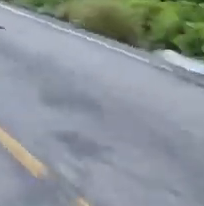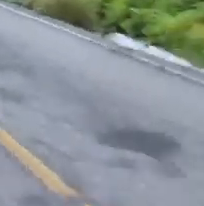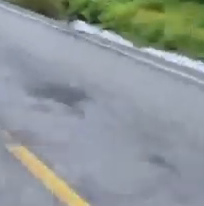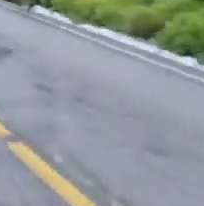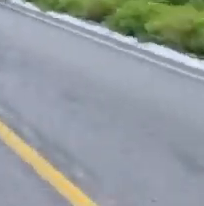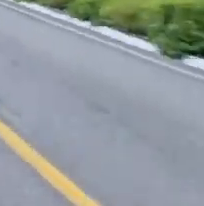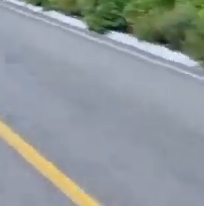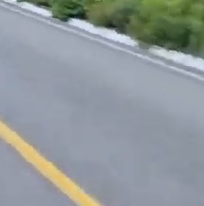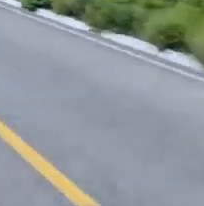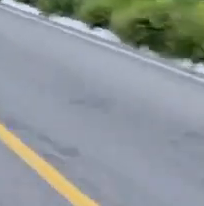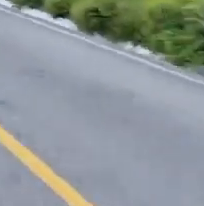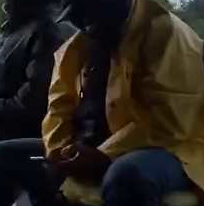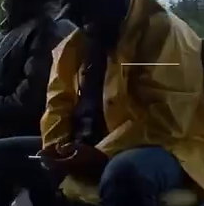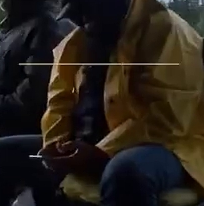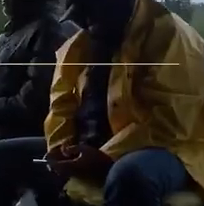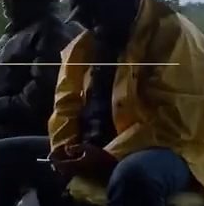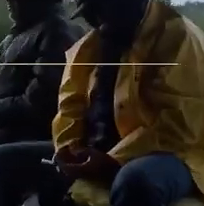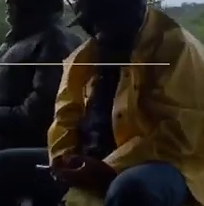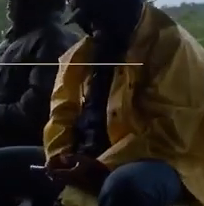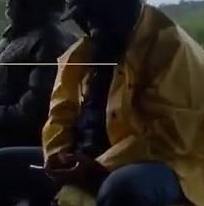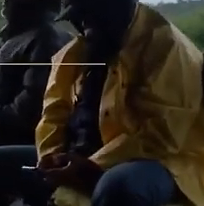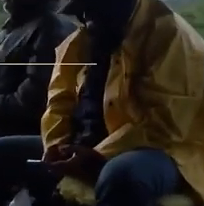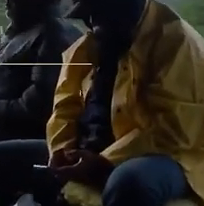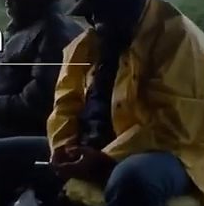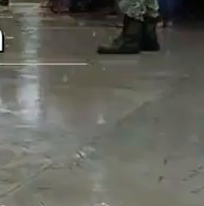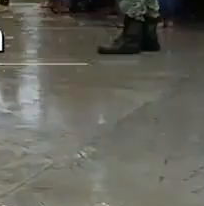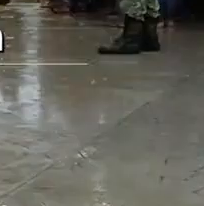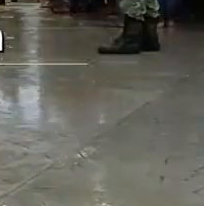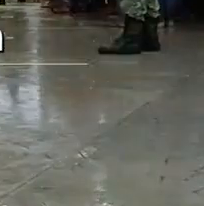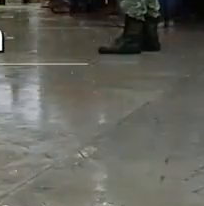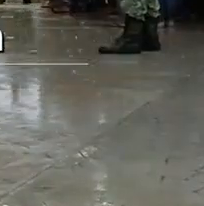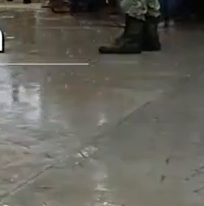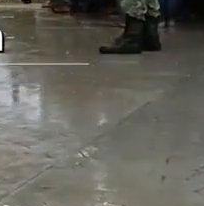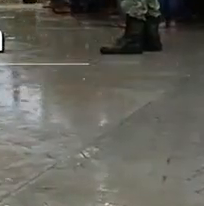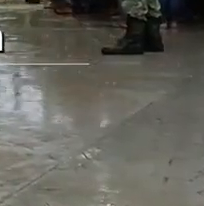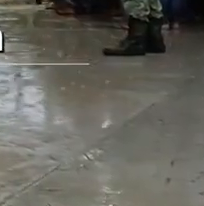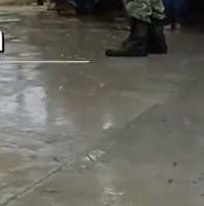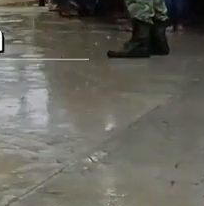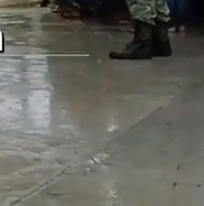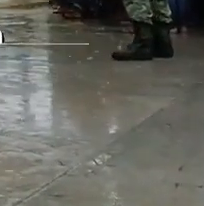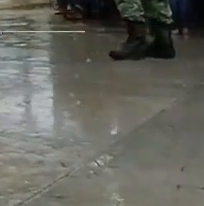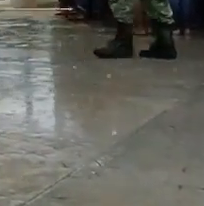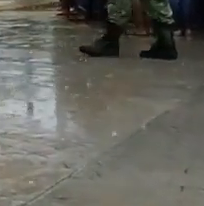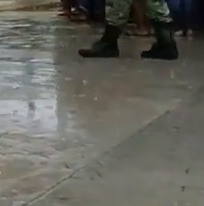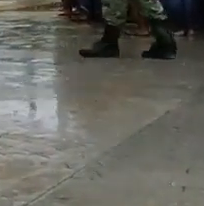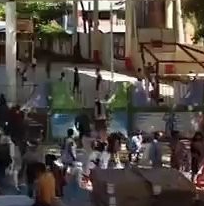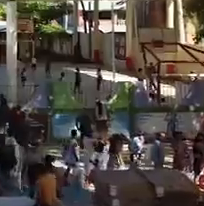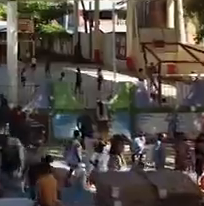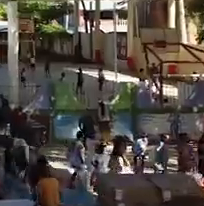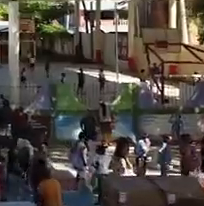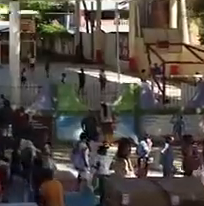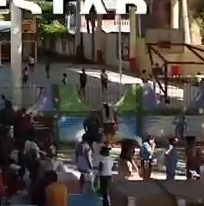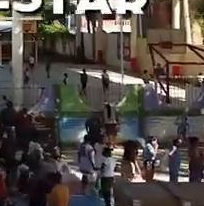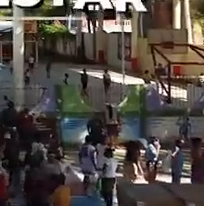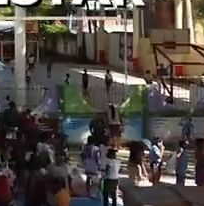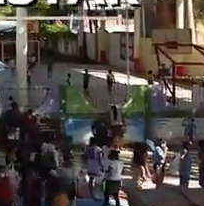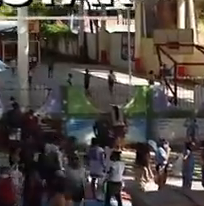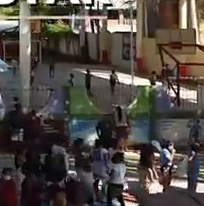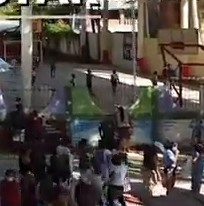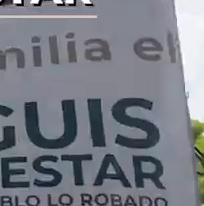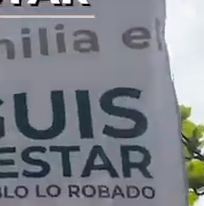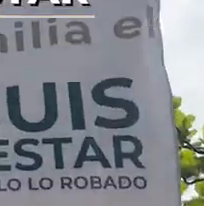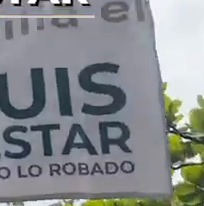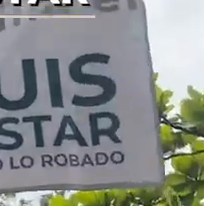más justo, no hay obstáculos. Hay que llegar a quienes más lo necesitan. Esta es la misión del Tianguis del